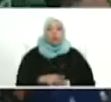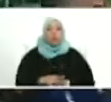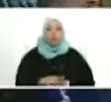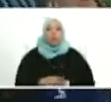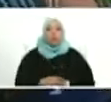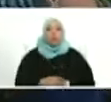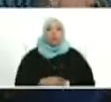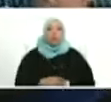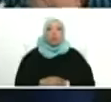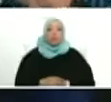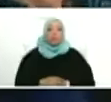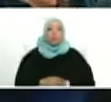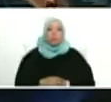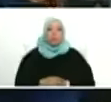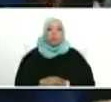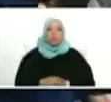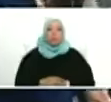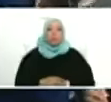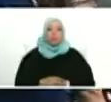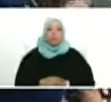libre,